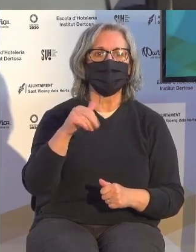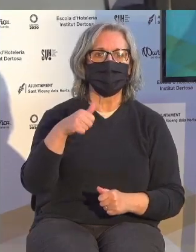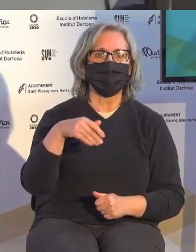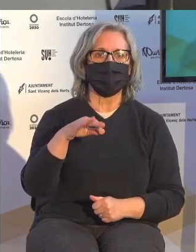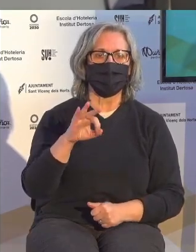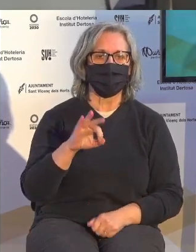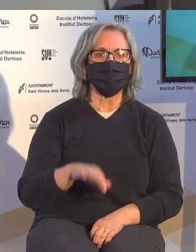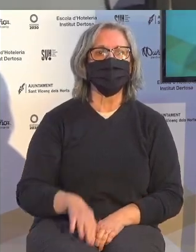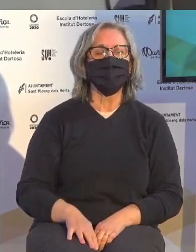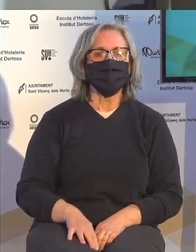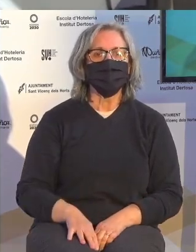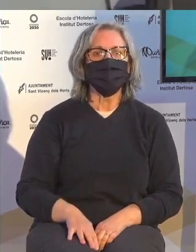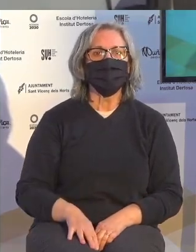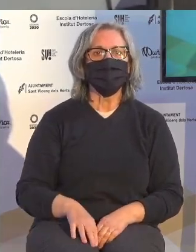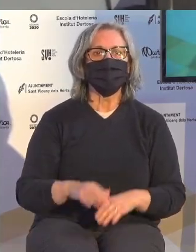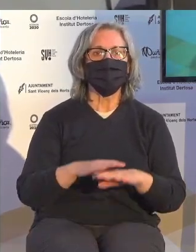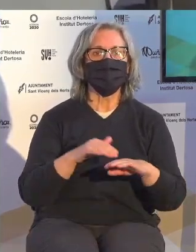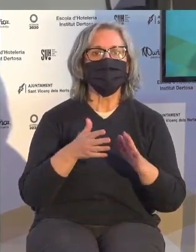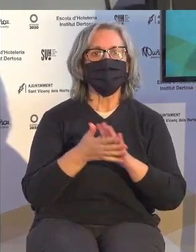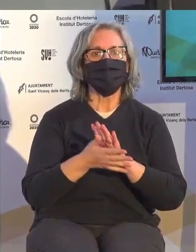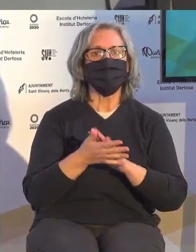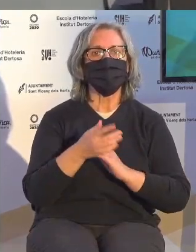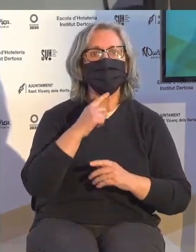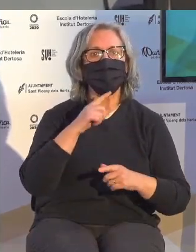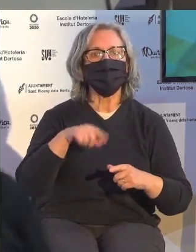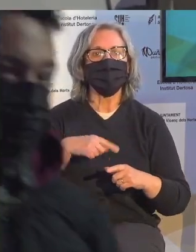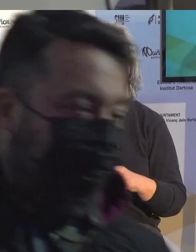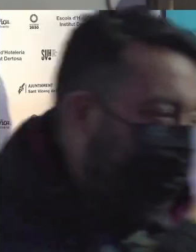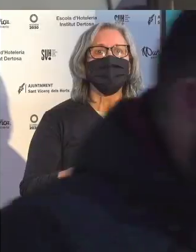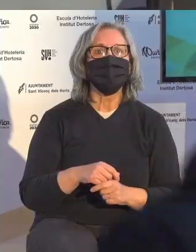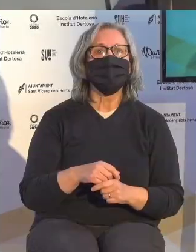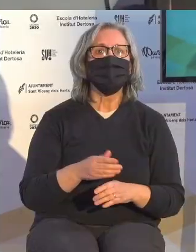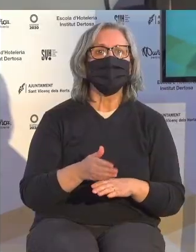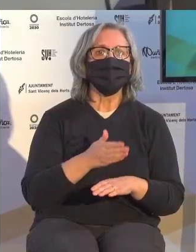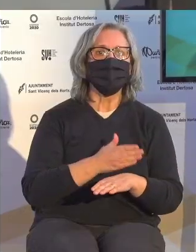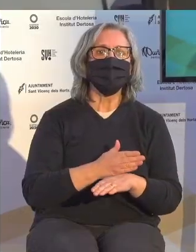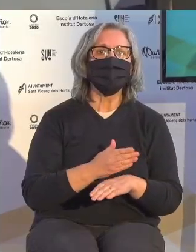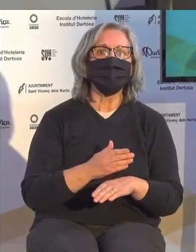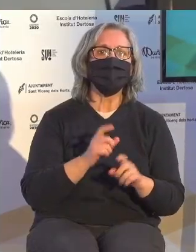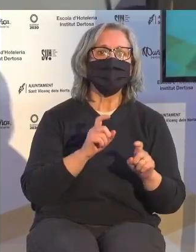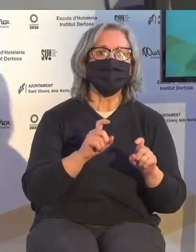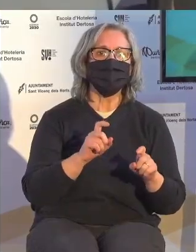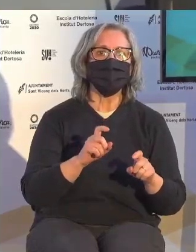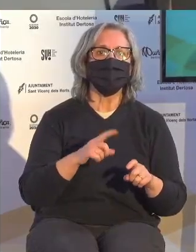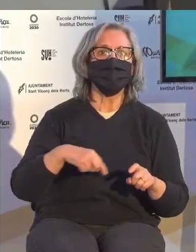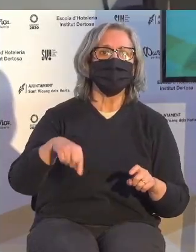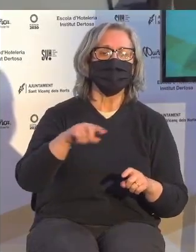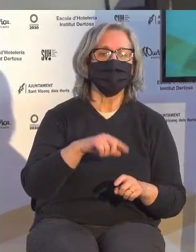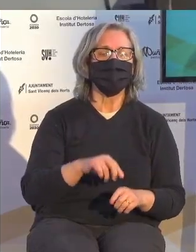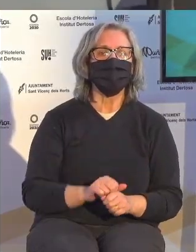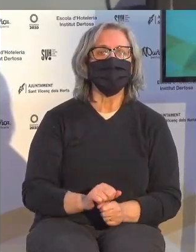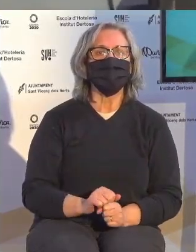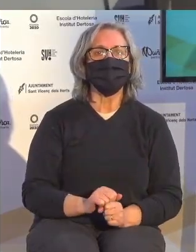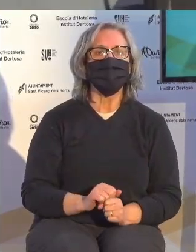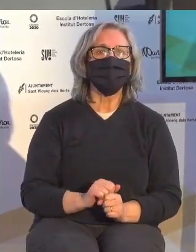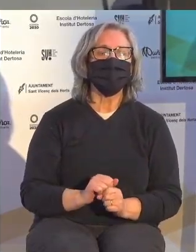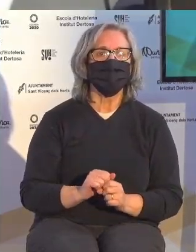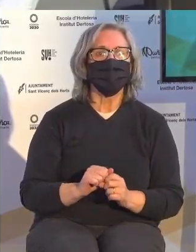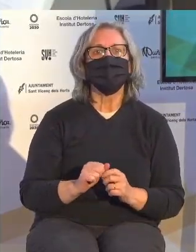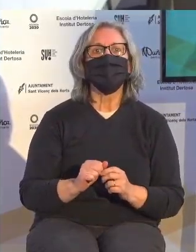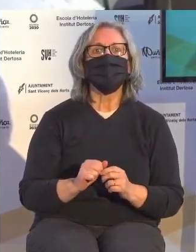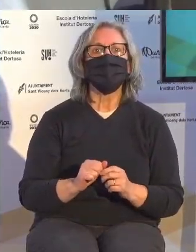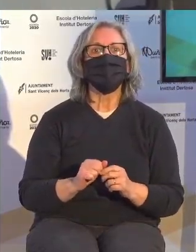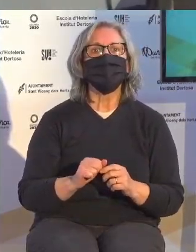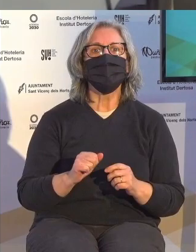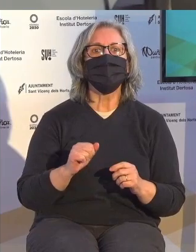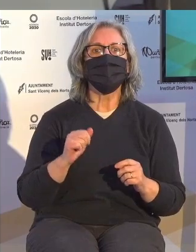avanza comenzar prohibida a presentarlo os he dado una algunas instrucciones previas y es posible recuperar la receta con sugerida